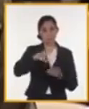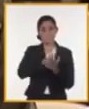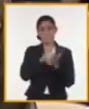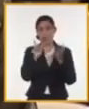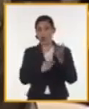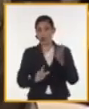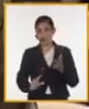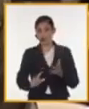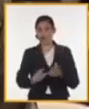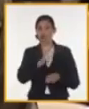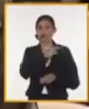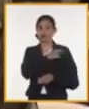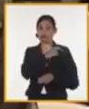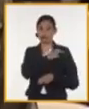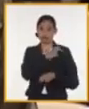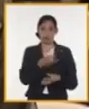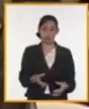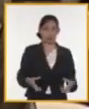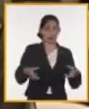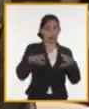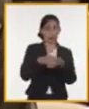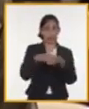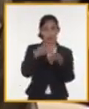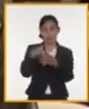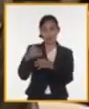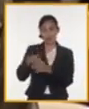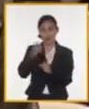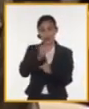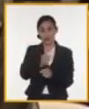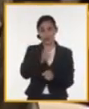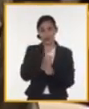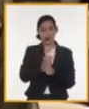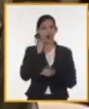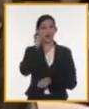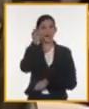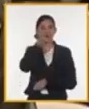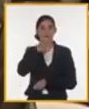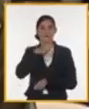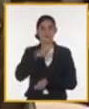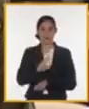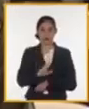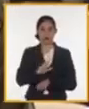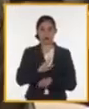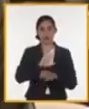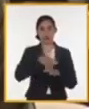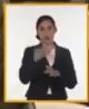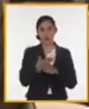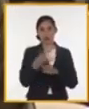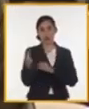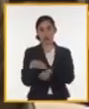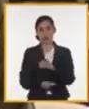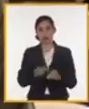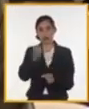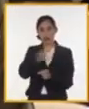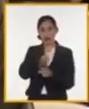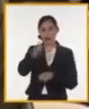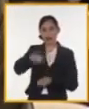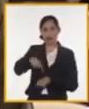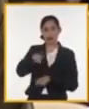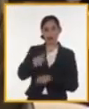Ejército Central y de la Dirección de Operaciones de la FARC, hasta asumir el cargo actual. Entre